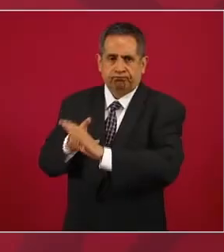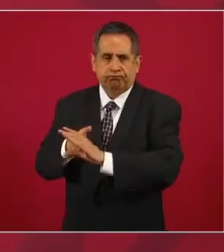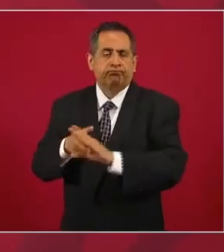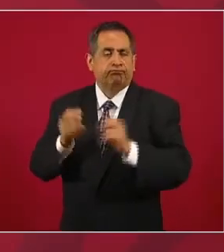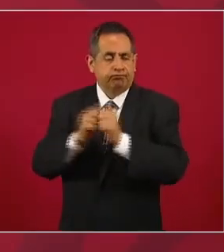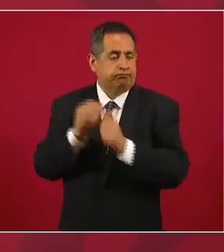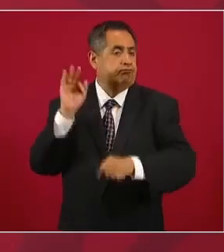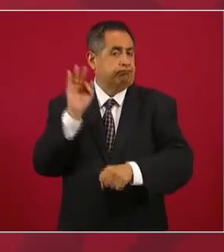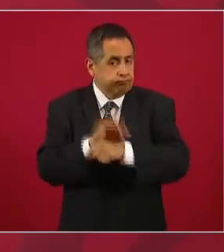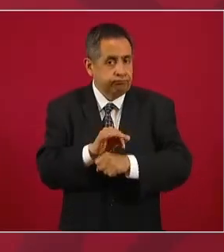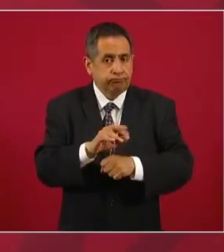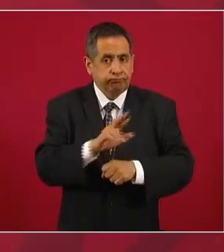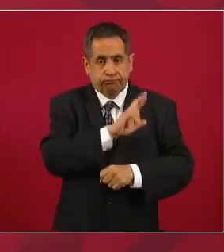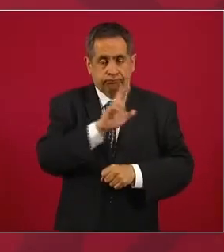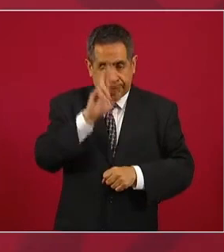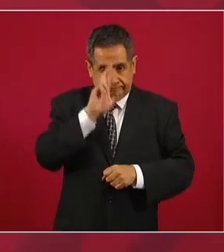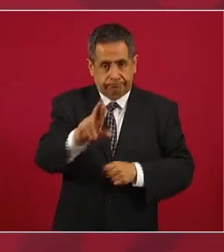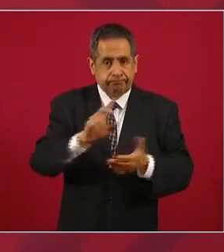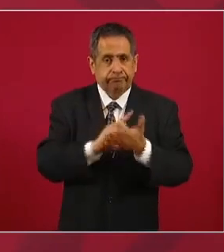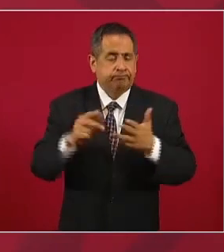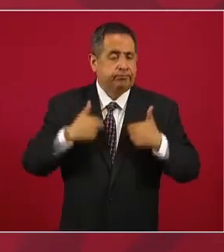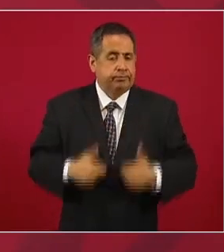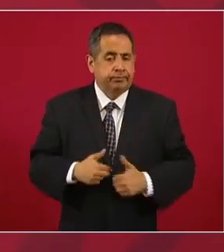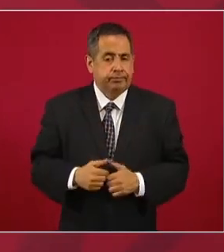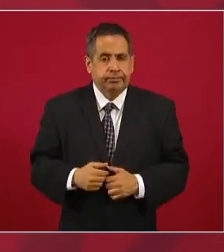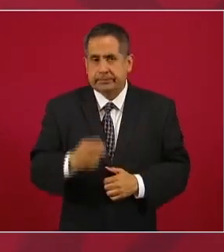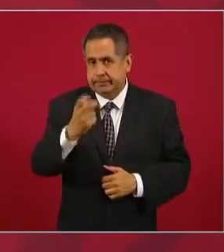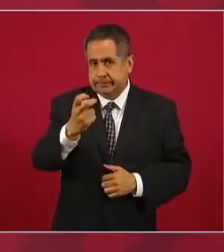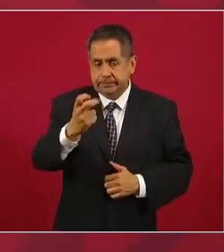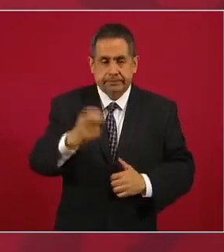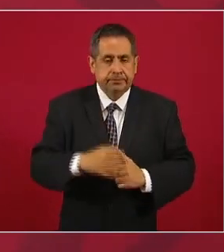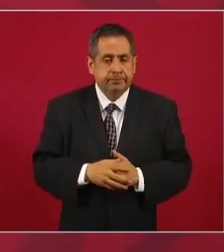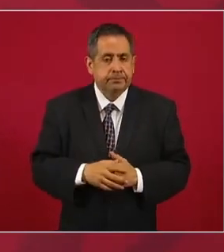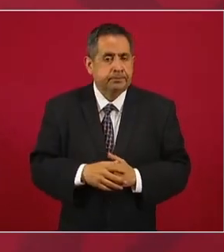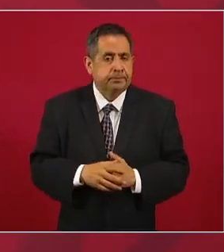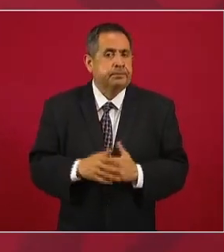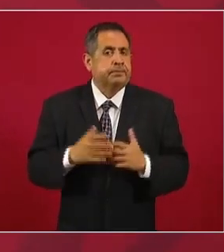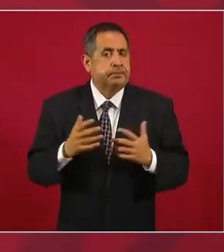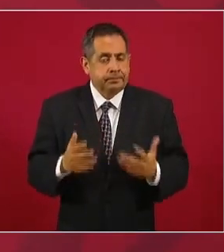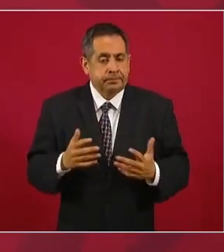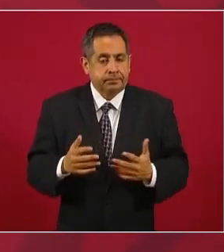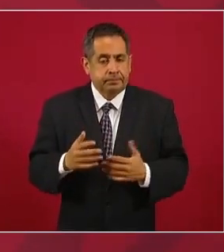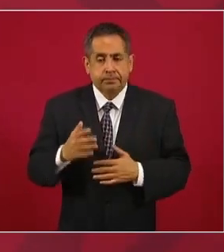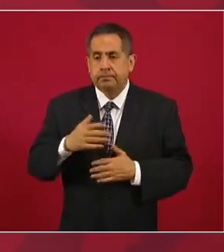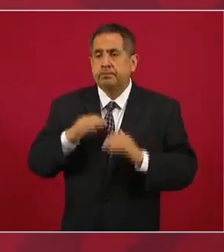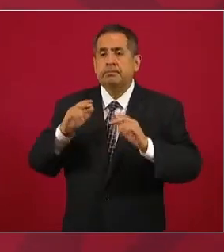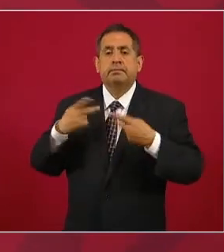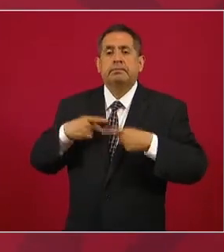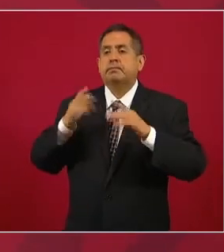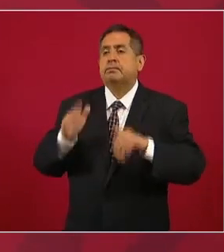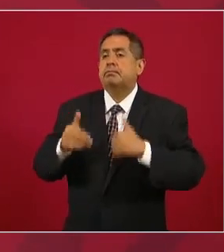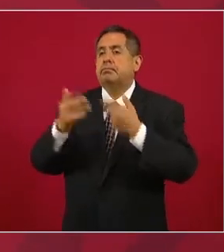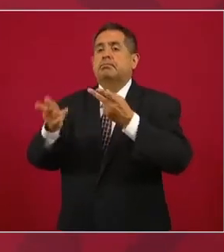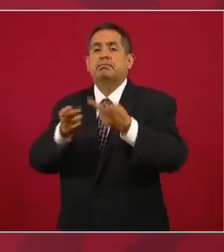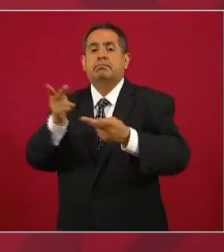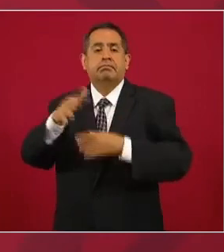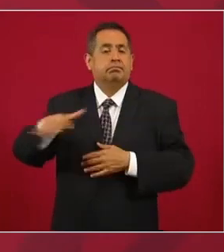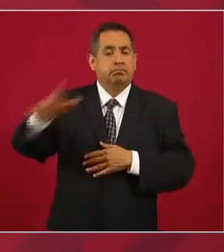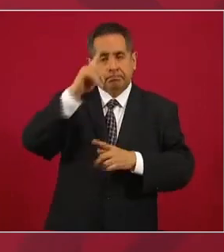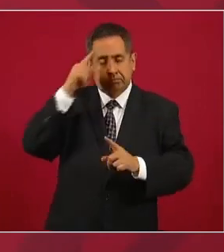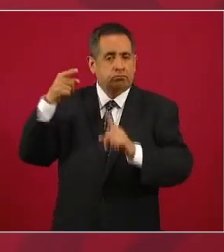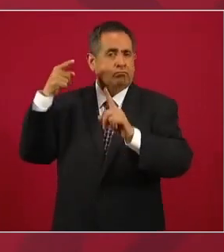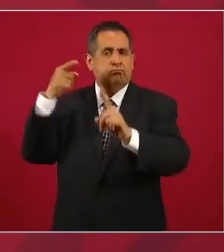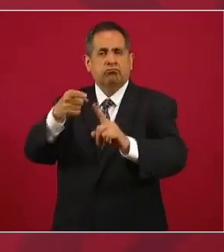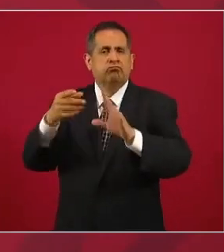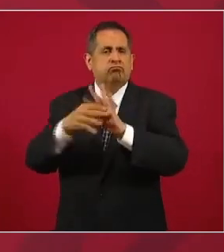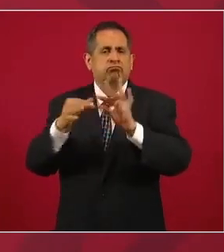protección. No es así, por cuanto la consulta solicitada tiene el propósito